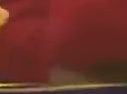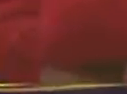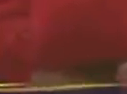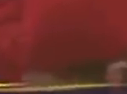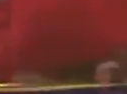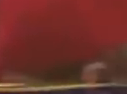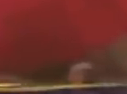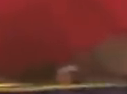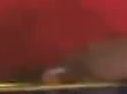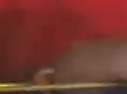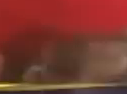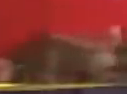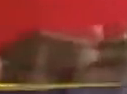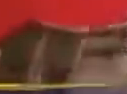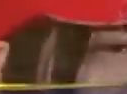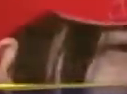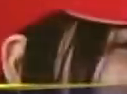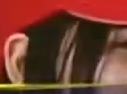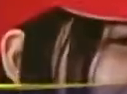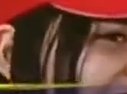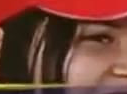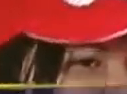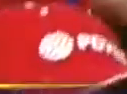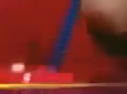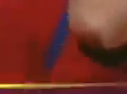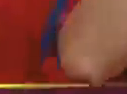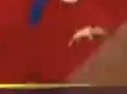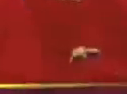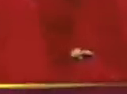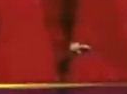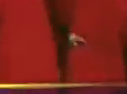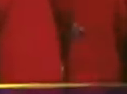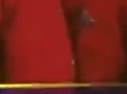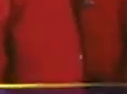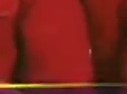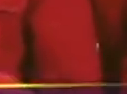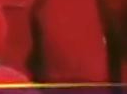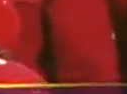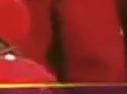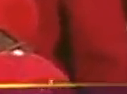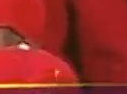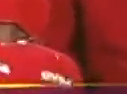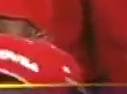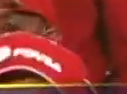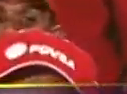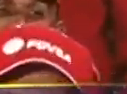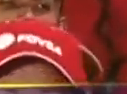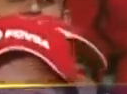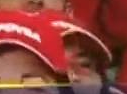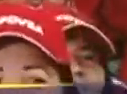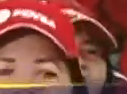Venezuela vive una economía de guerra tras estas medidas coercitivas